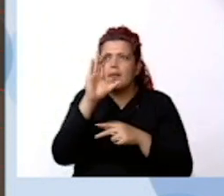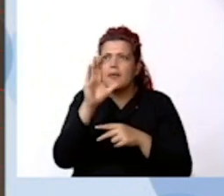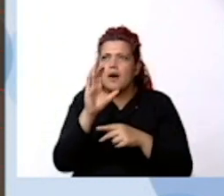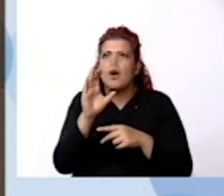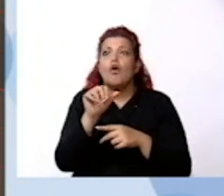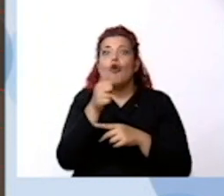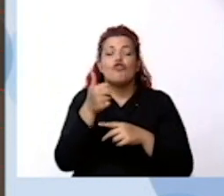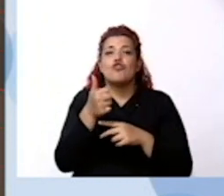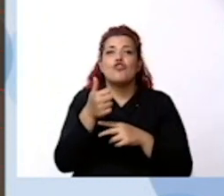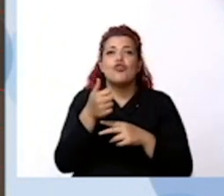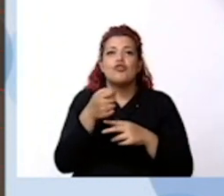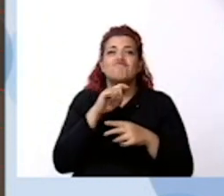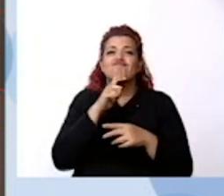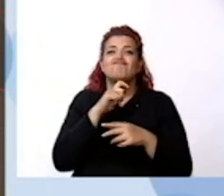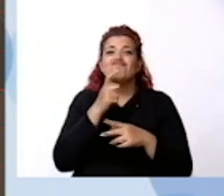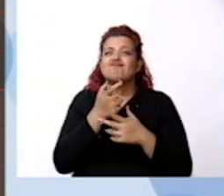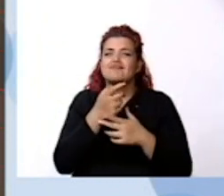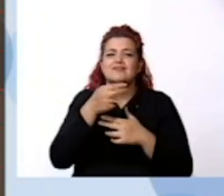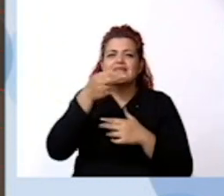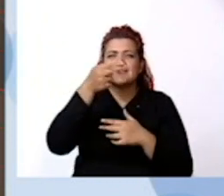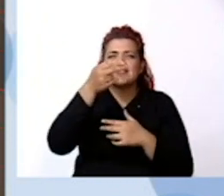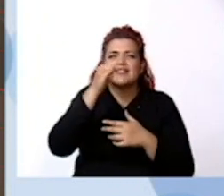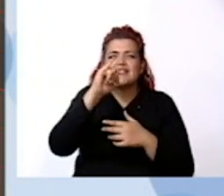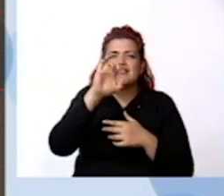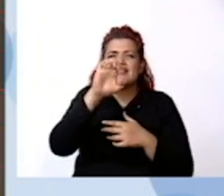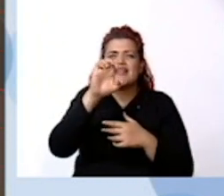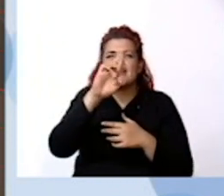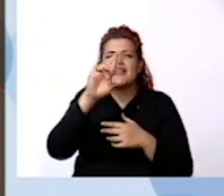Las lograron encontrar. Y